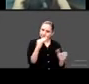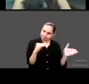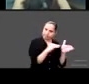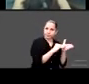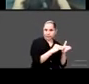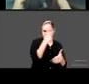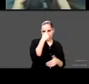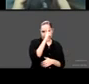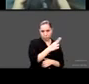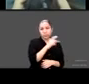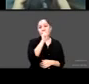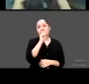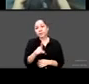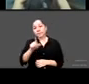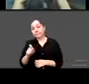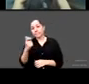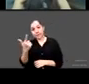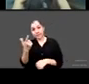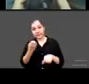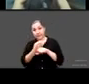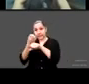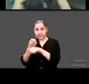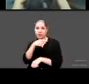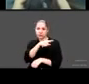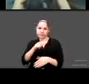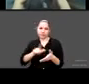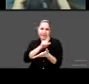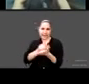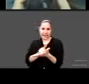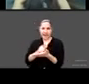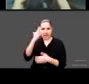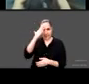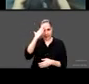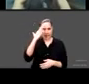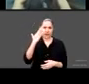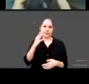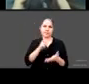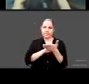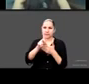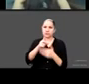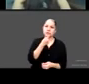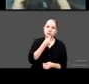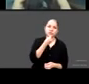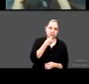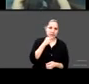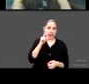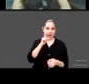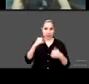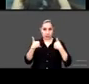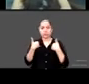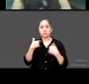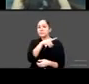legislación nacional de la Ley de Derechos de Niños y Adolescentes no establece, como le decía Sara, la prohibición absoluta del